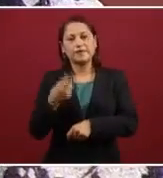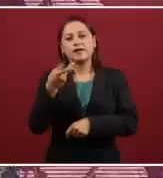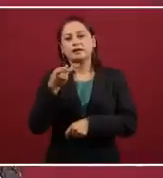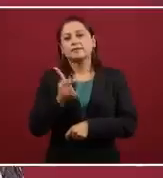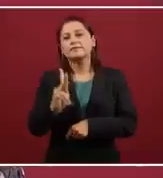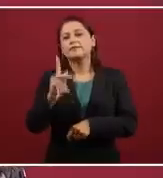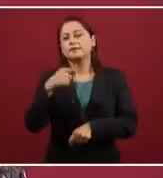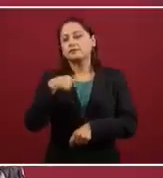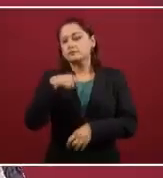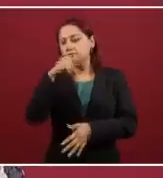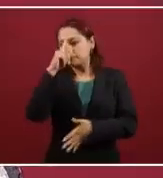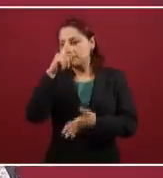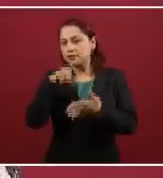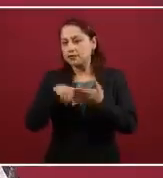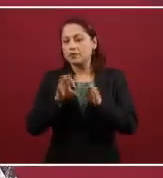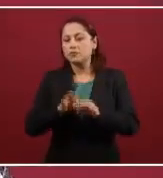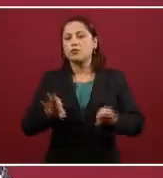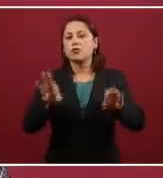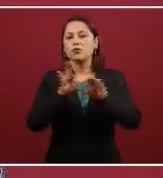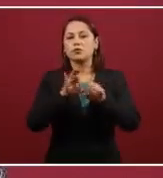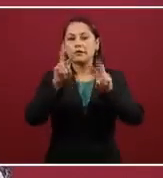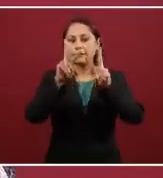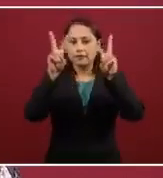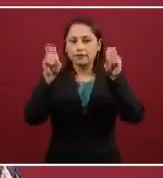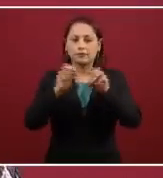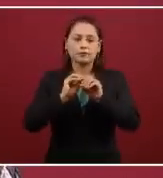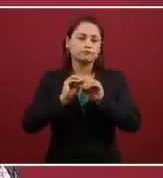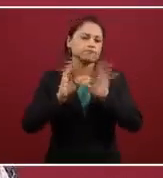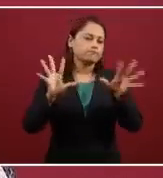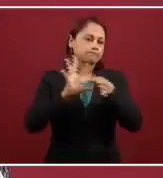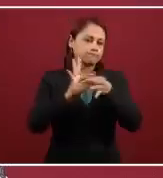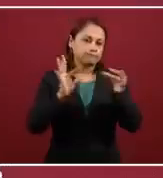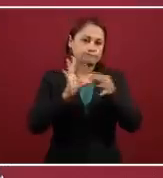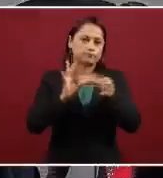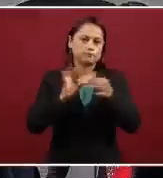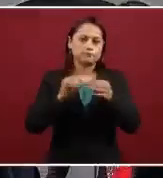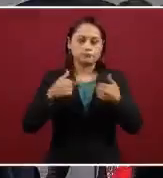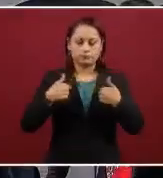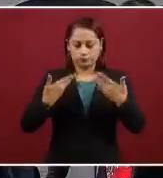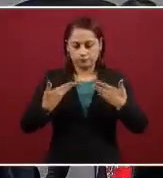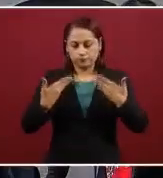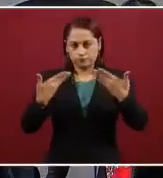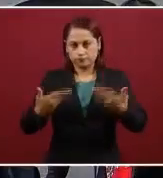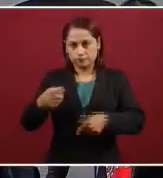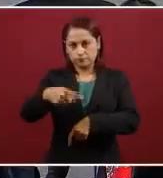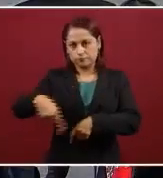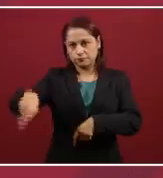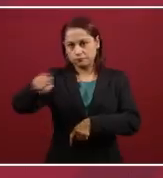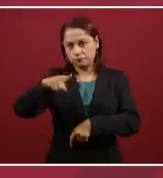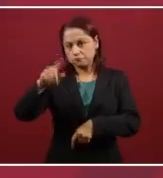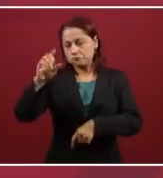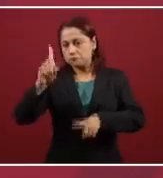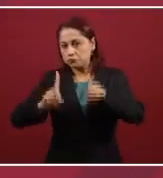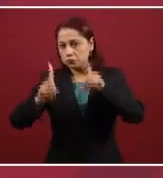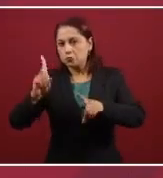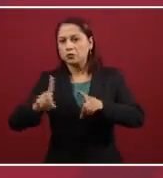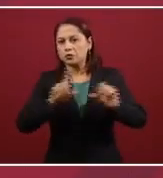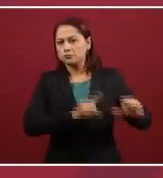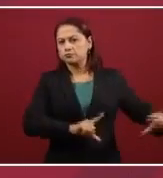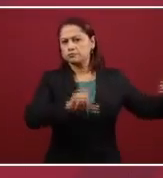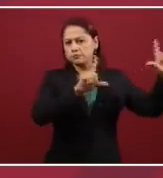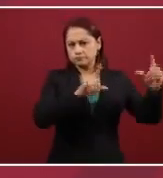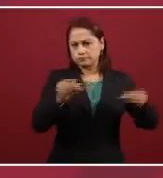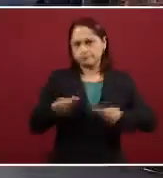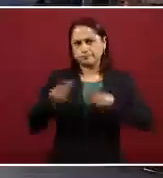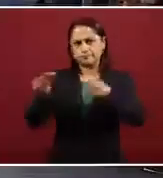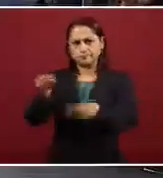estas aclaraciones, estamos a sus órdenes, tenemos una presentación que después podríamos compartir. Muchas gracias y